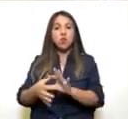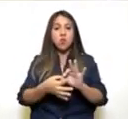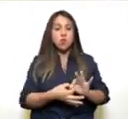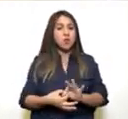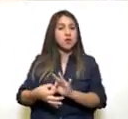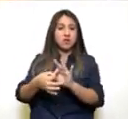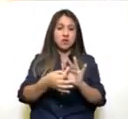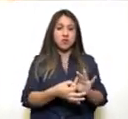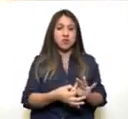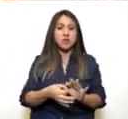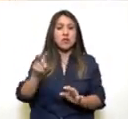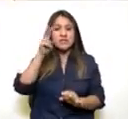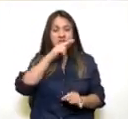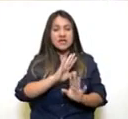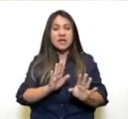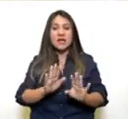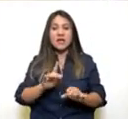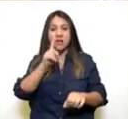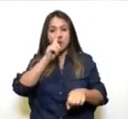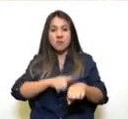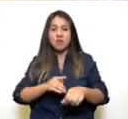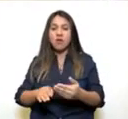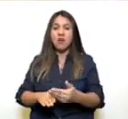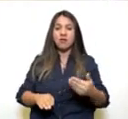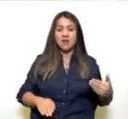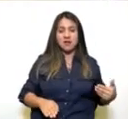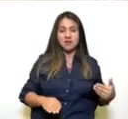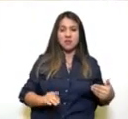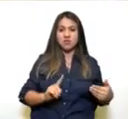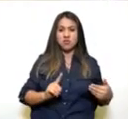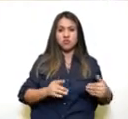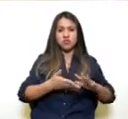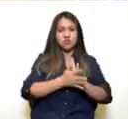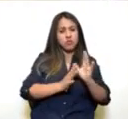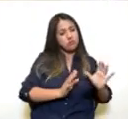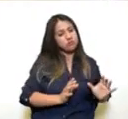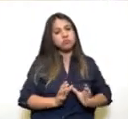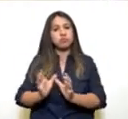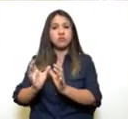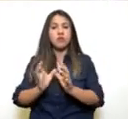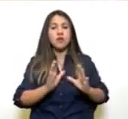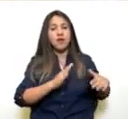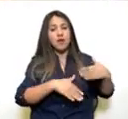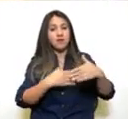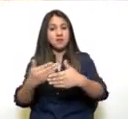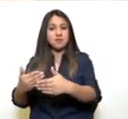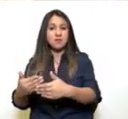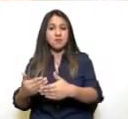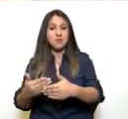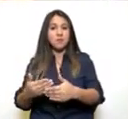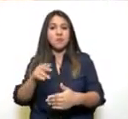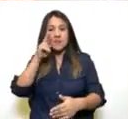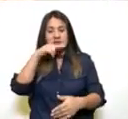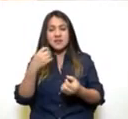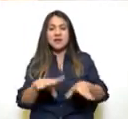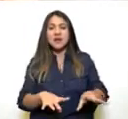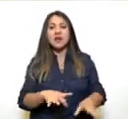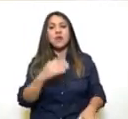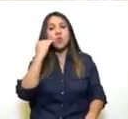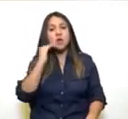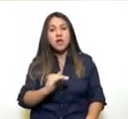nadie se quede atrás sin qué no este un niño sin comer